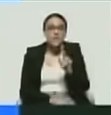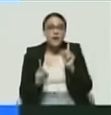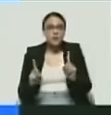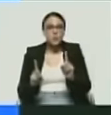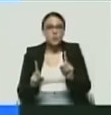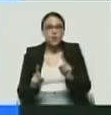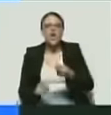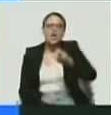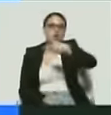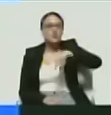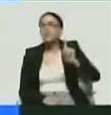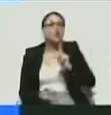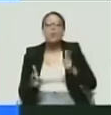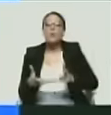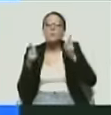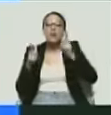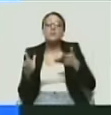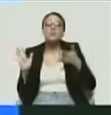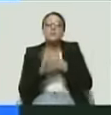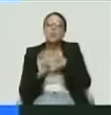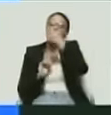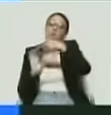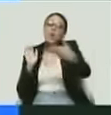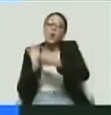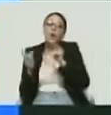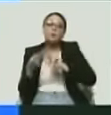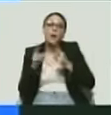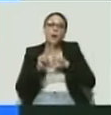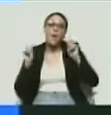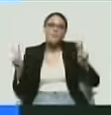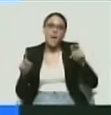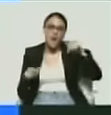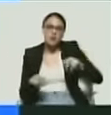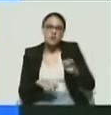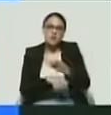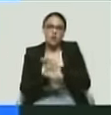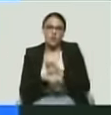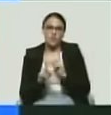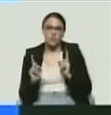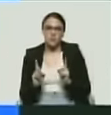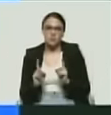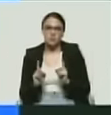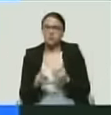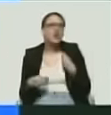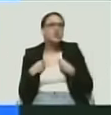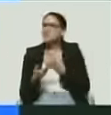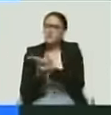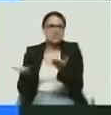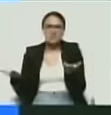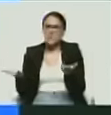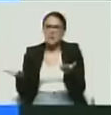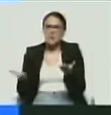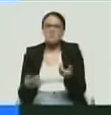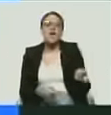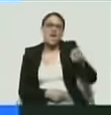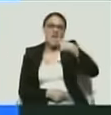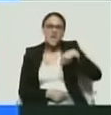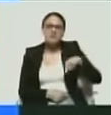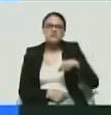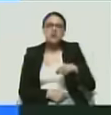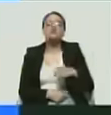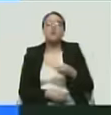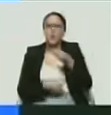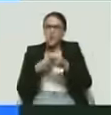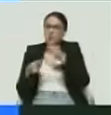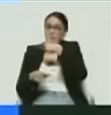son garantía de preservación de la paz de la República. No se preocupen, que esos planes los vamos a desmontar y los vamos a